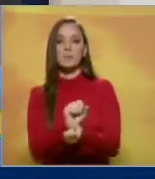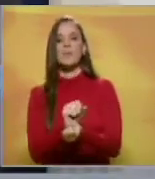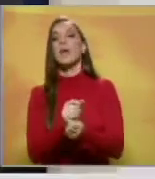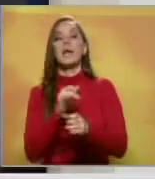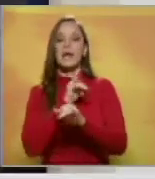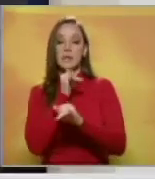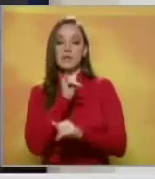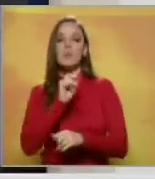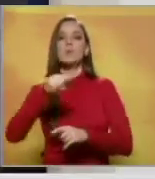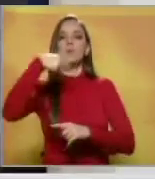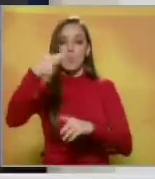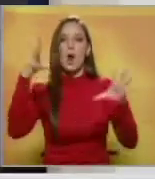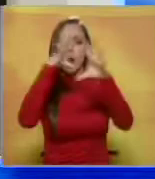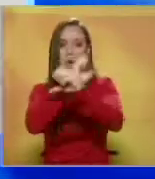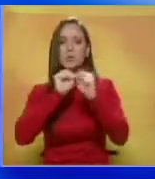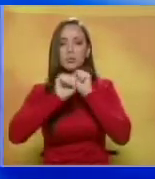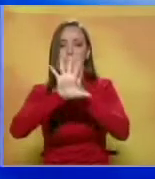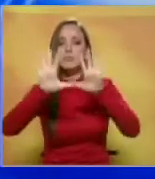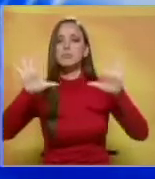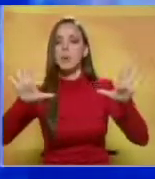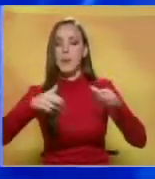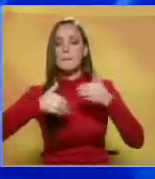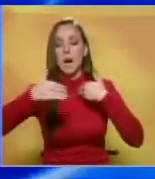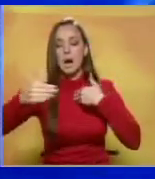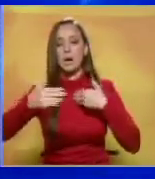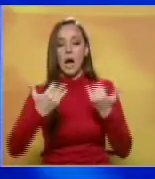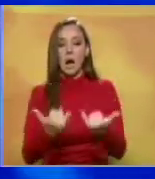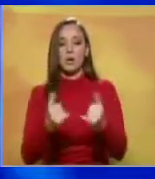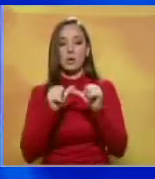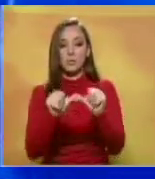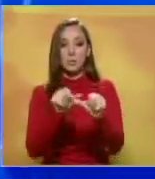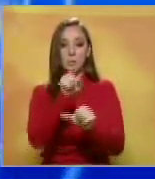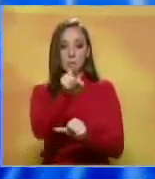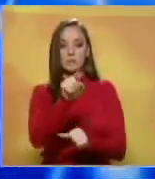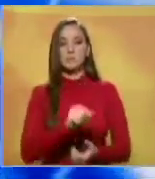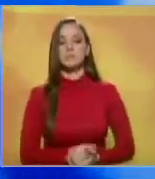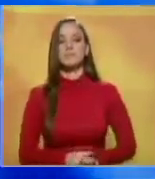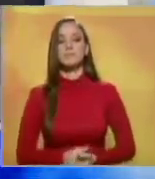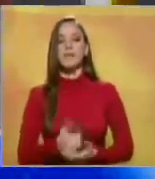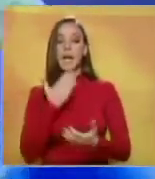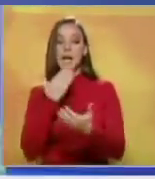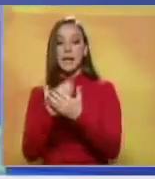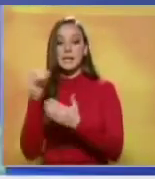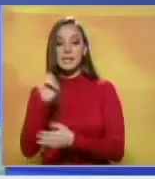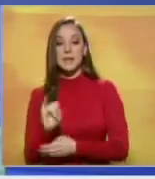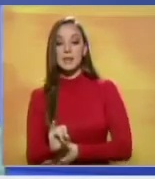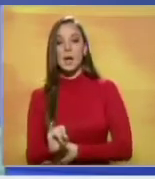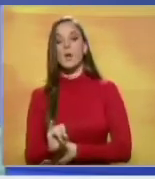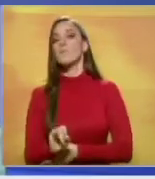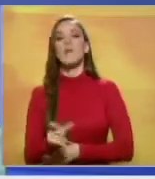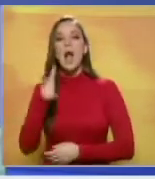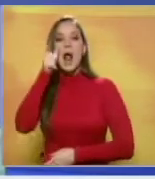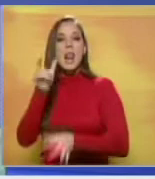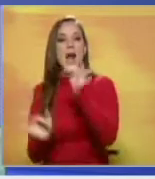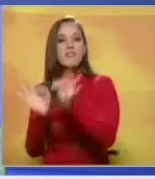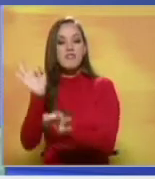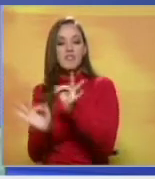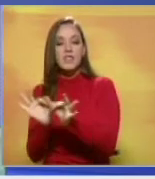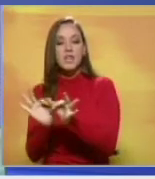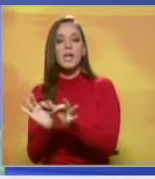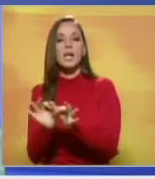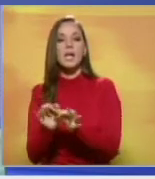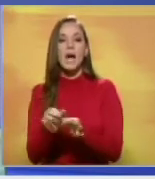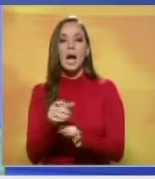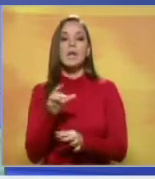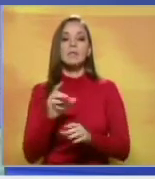información empleamos esta noche transmisión estelar por ahora continúo con ustedes en el estudio gracias santiago la fiscal general de la república luisa ortega